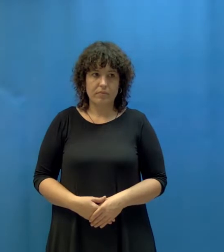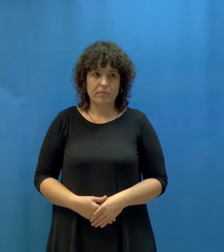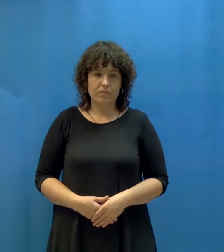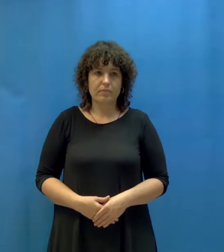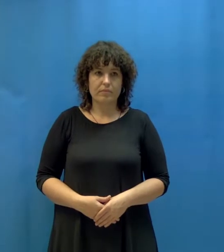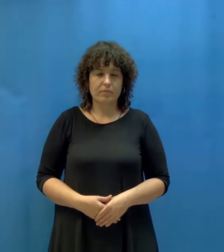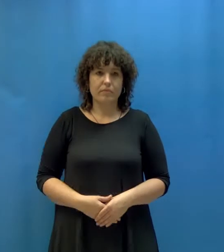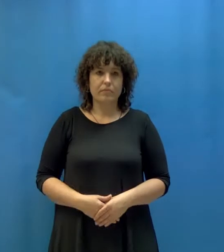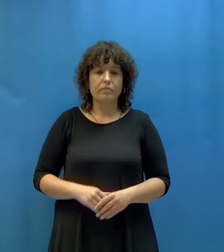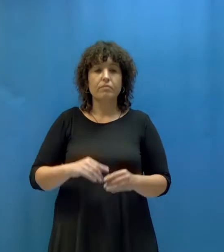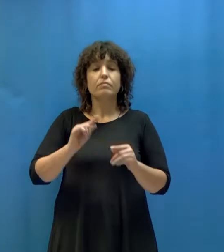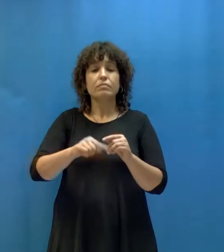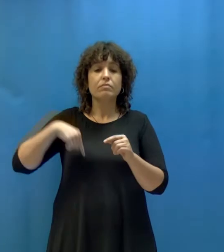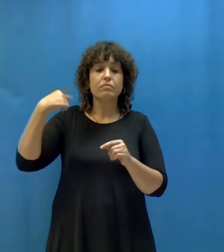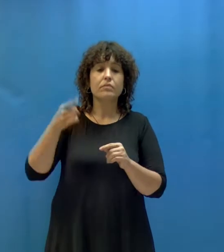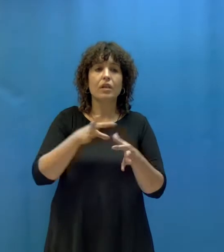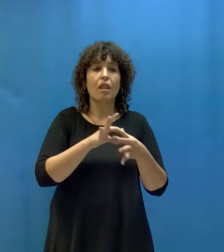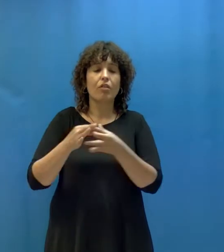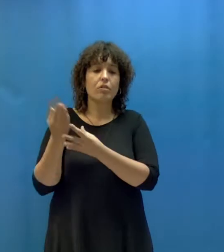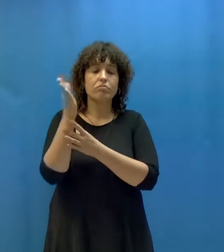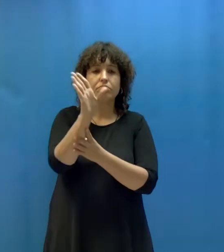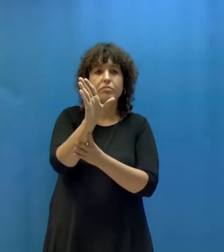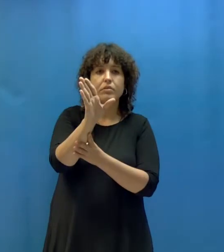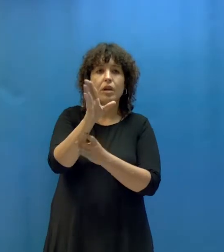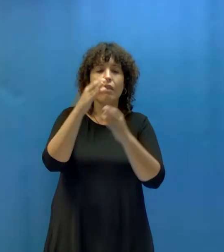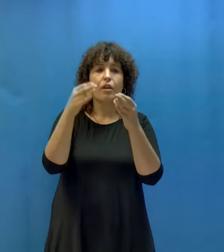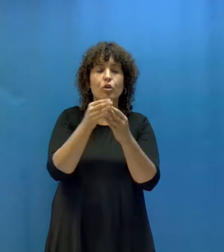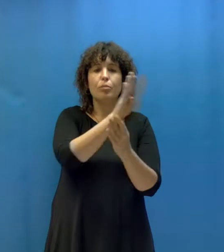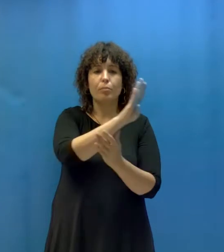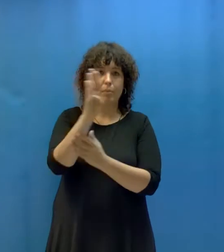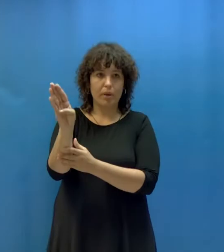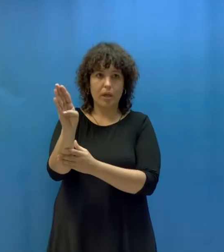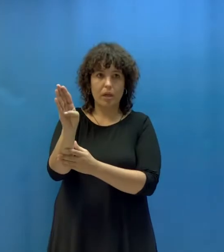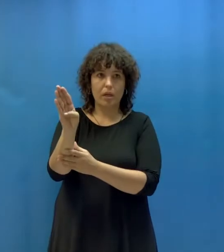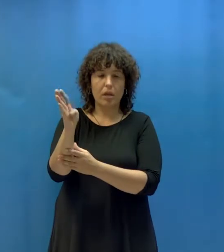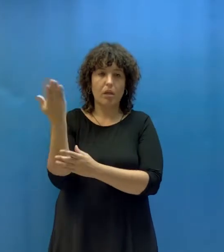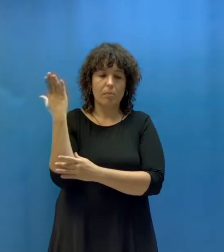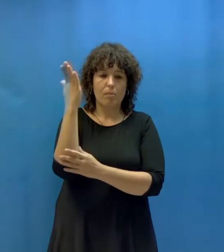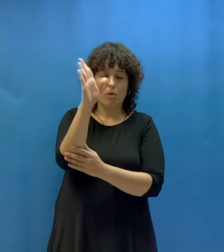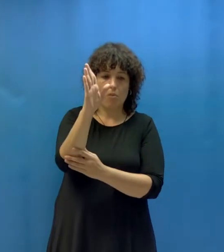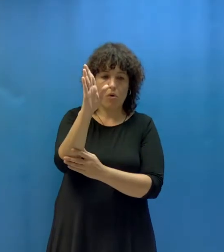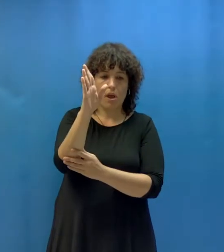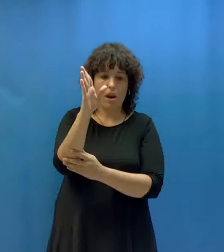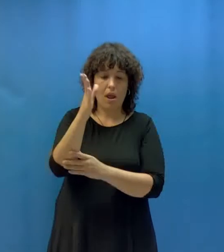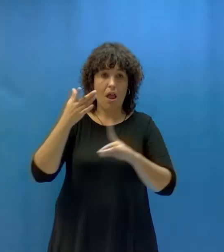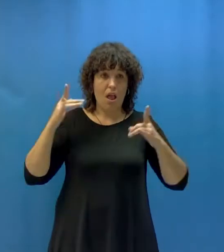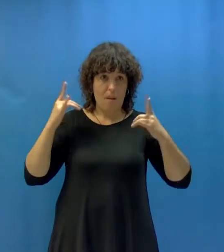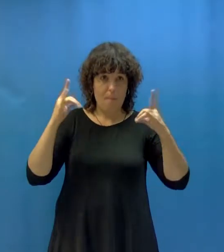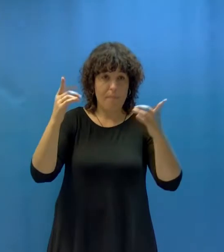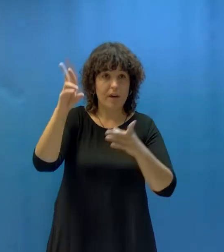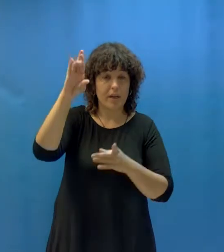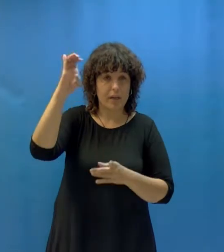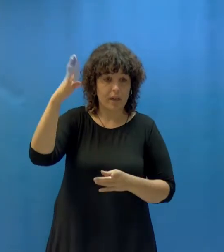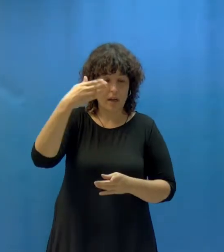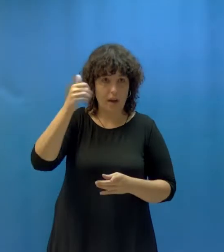El siguiente punto del día es una moción, en este caso, del Grupo Municipal Popular. Moción para mantener en su lugar la Cruz del Parque Ribalta y viene